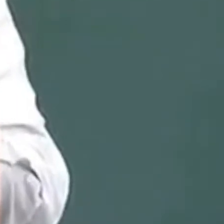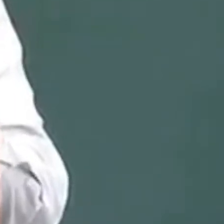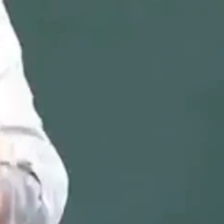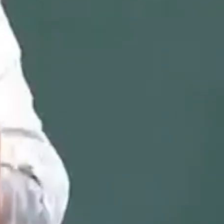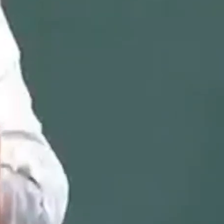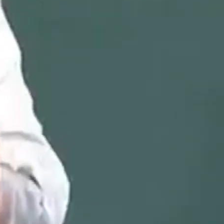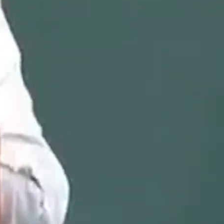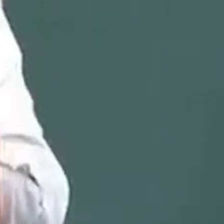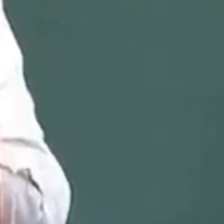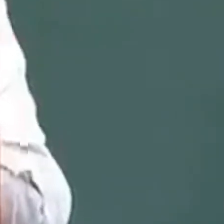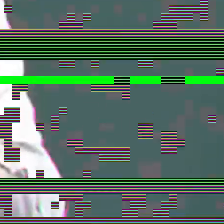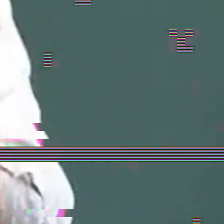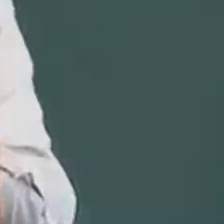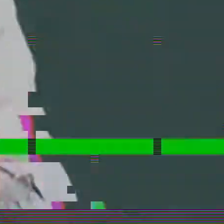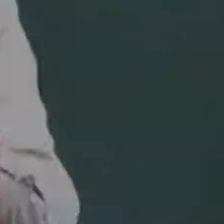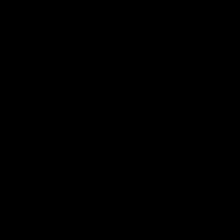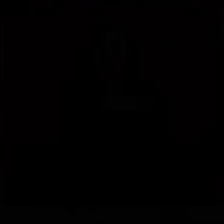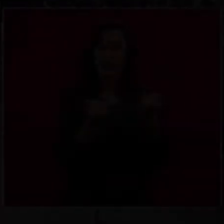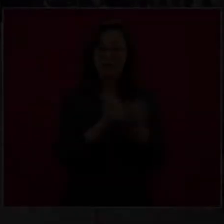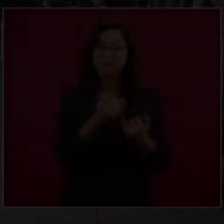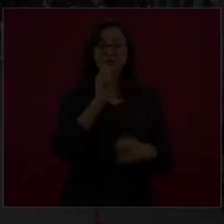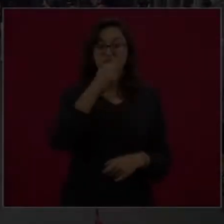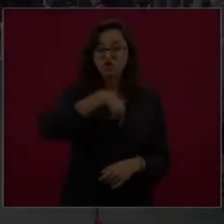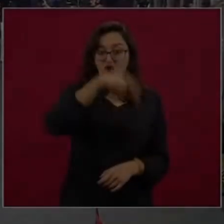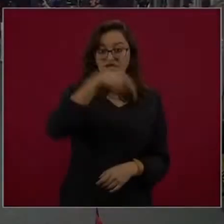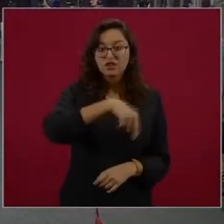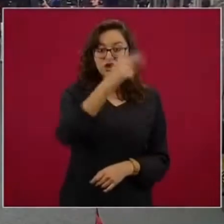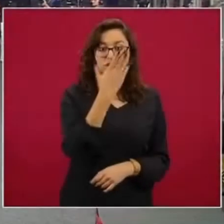canso ganso.